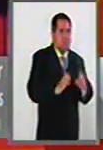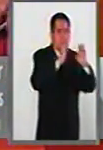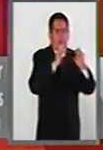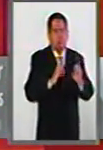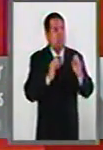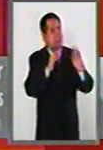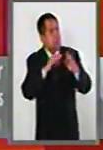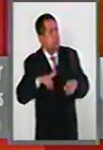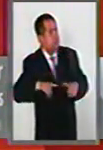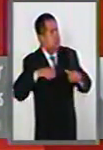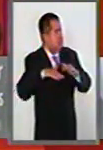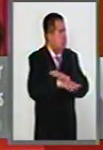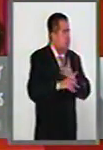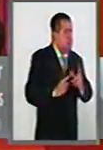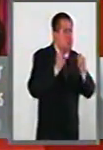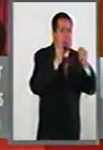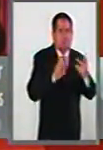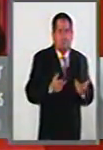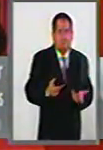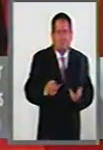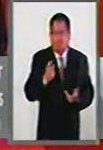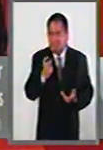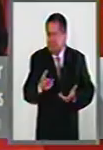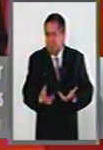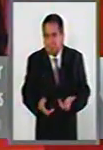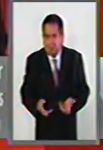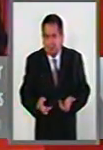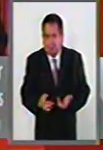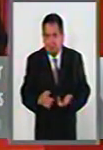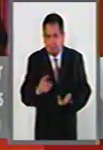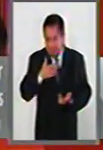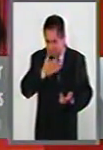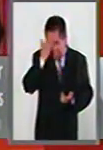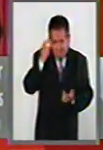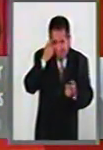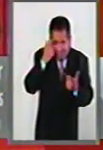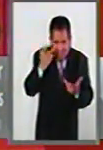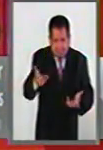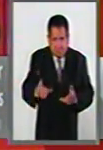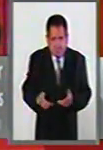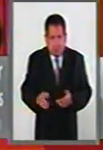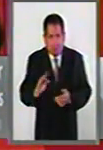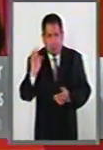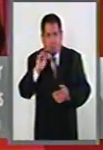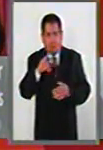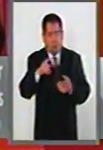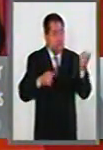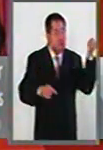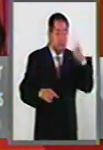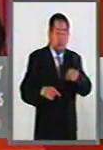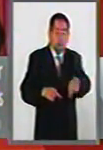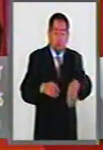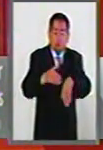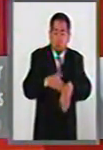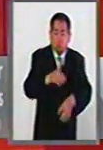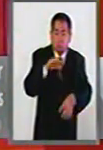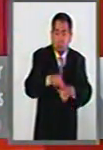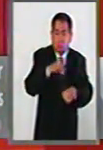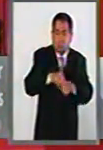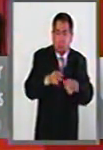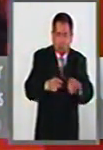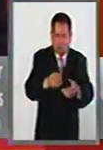oficinas públicas. ¿Qué es eso que no lo saben? Yo creo que quienes les ordenó votar por